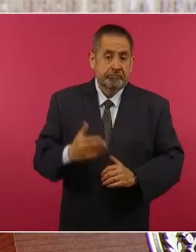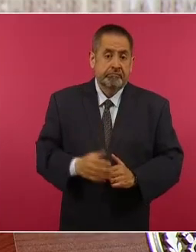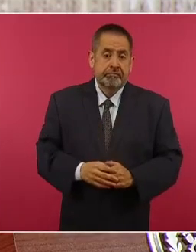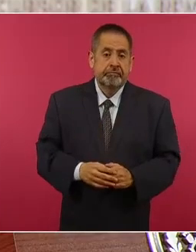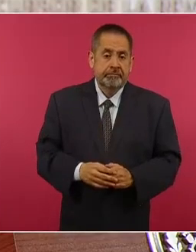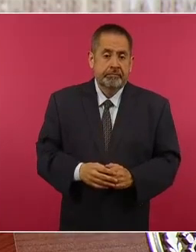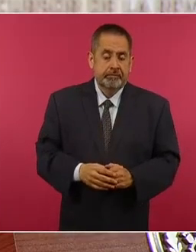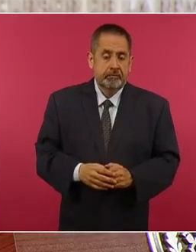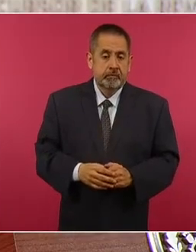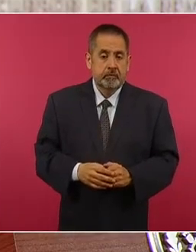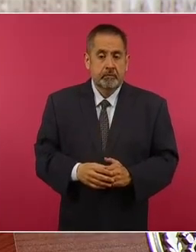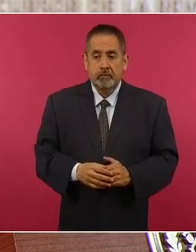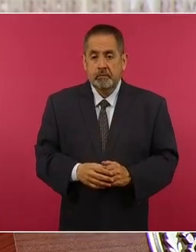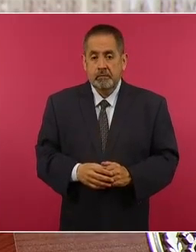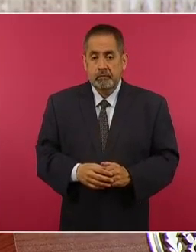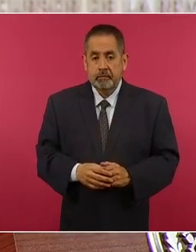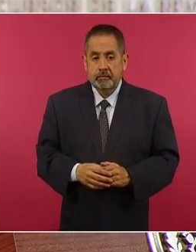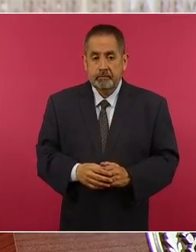Se aceptaron